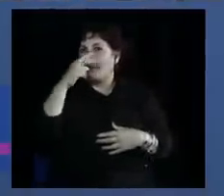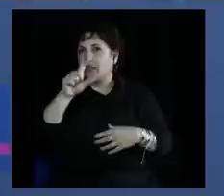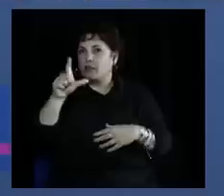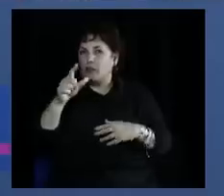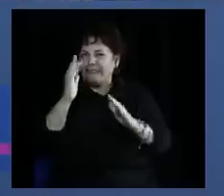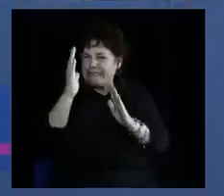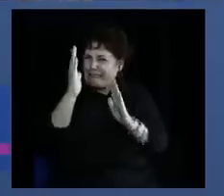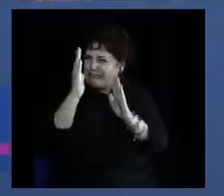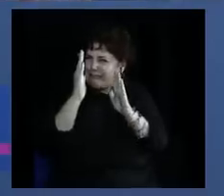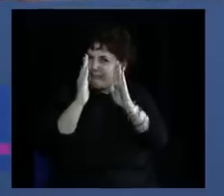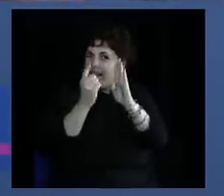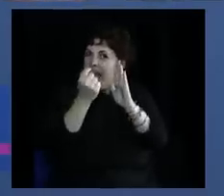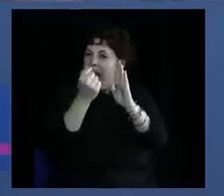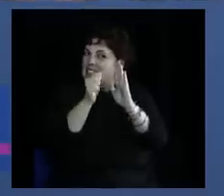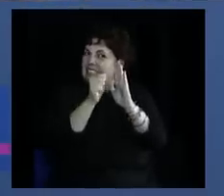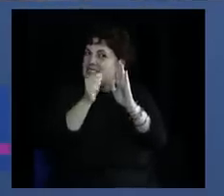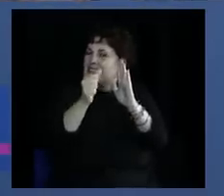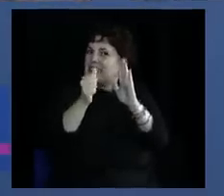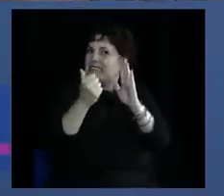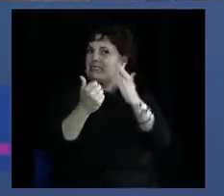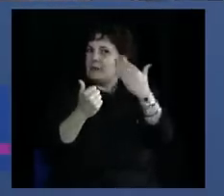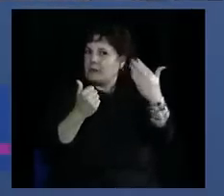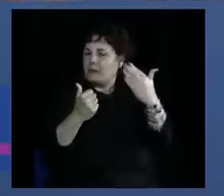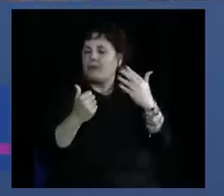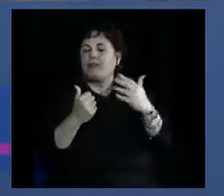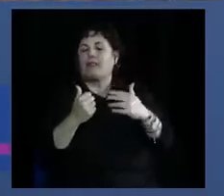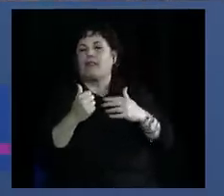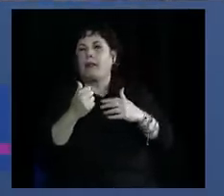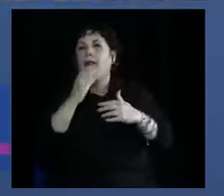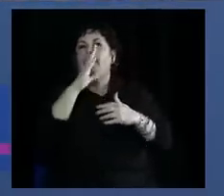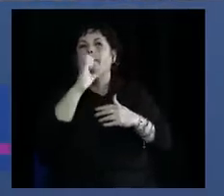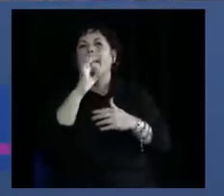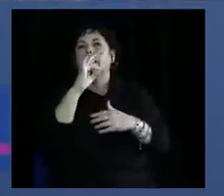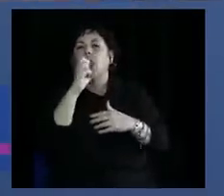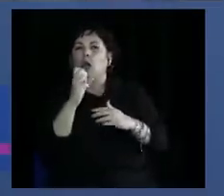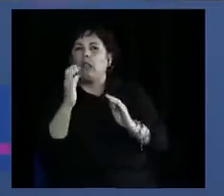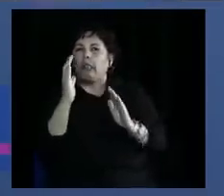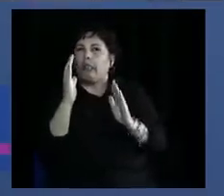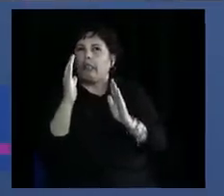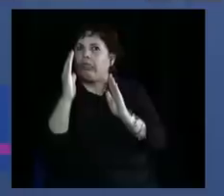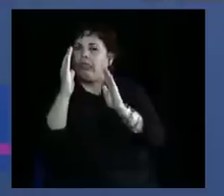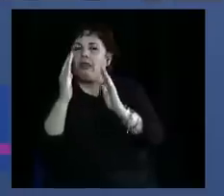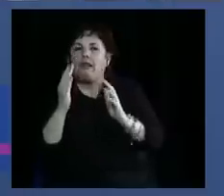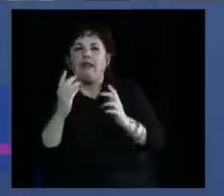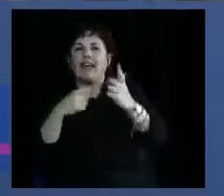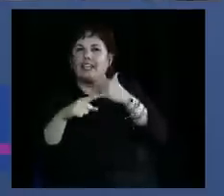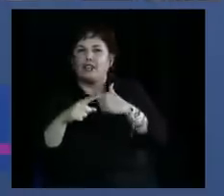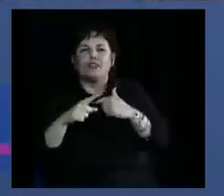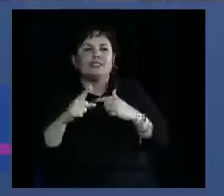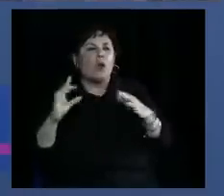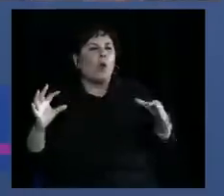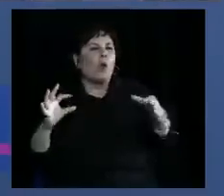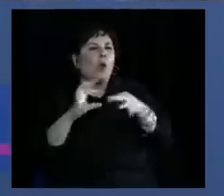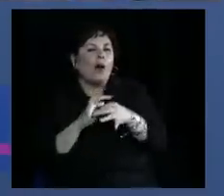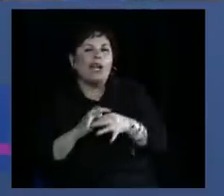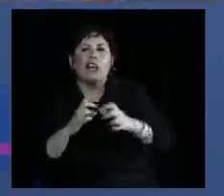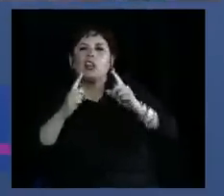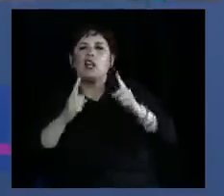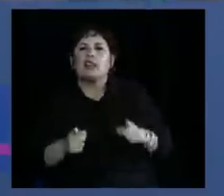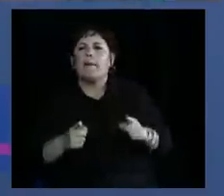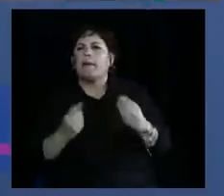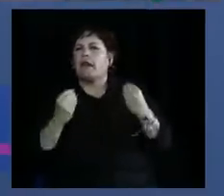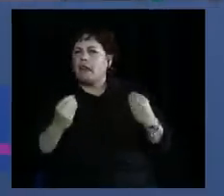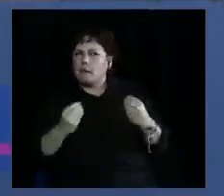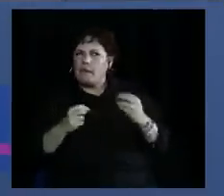de lograr un triunfo histórico con Gustavo Petro a la cabeza, y tampoco podemos disociar lo que pasa en Colombia de lo que pasa en la